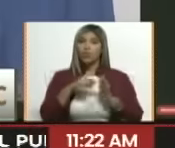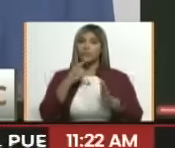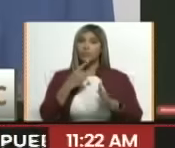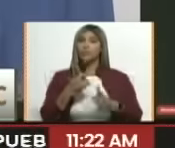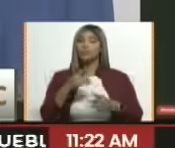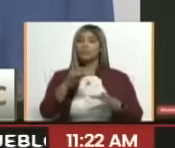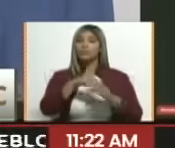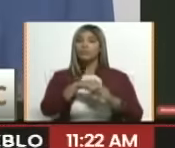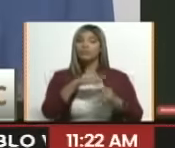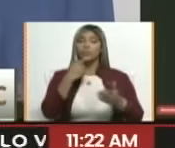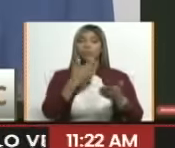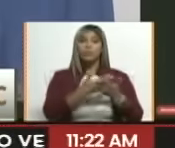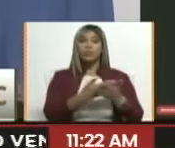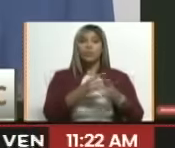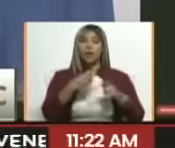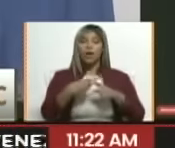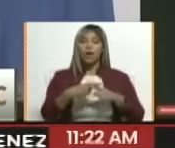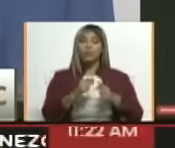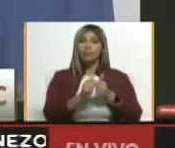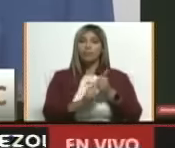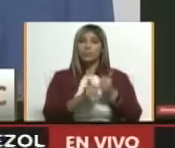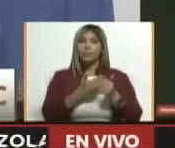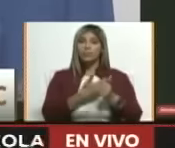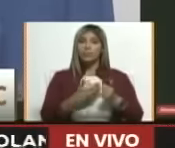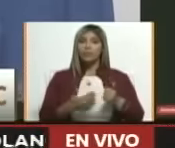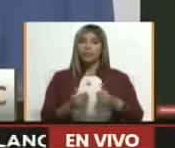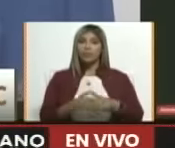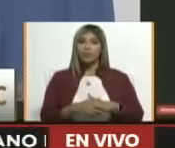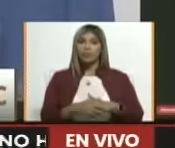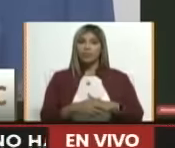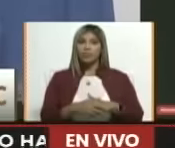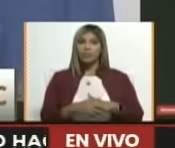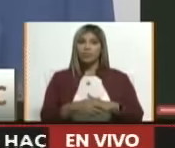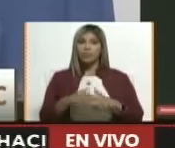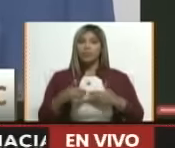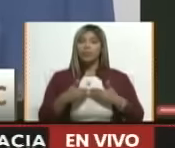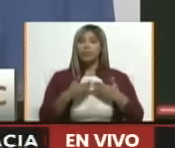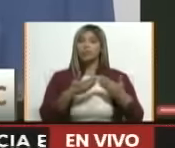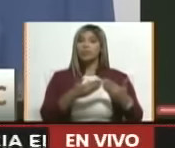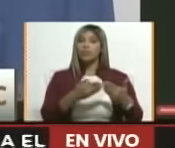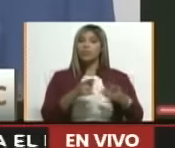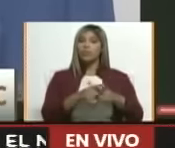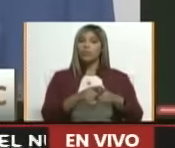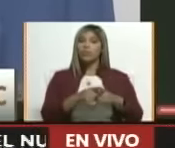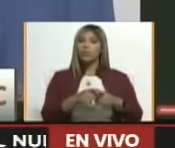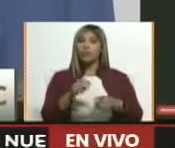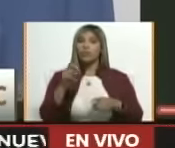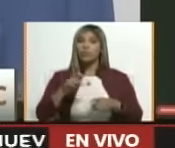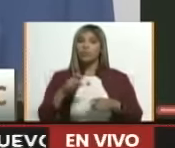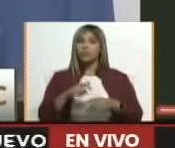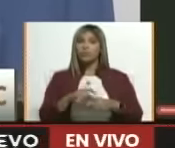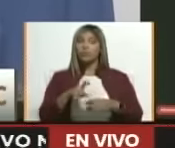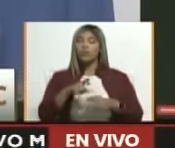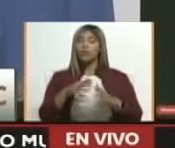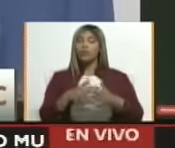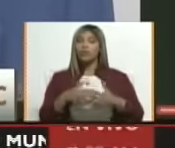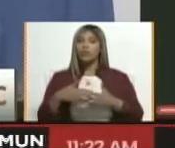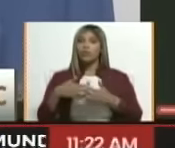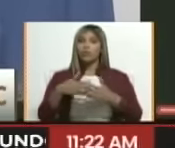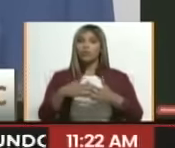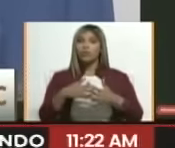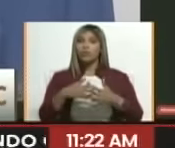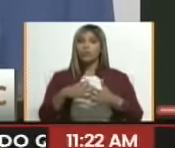solicitado por el ex vicepresidente Jorge Glass, otorgando el salvoconducto requerido para los Estados